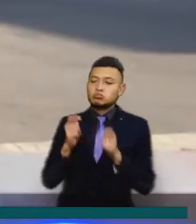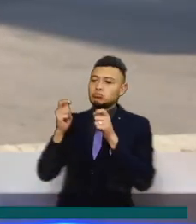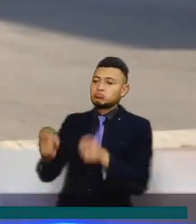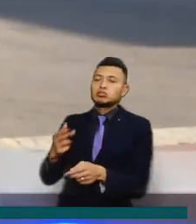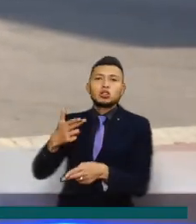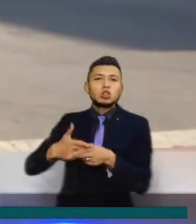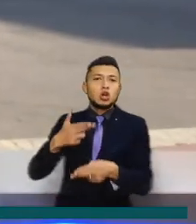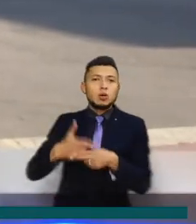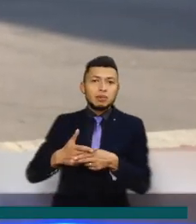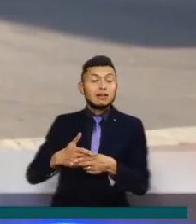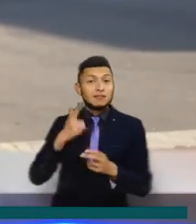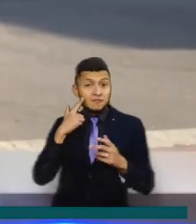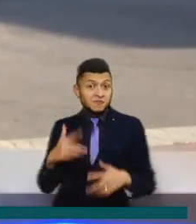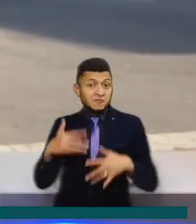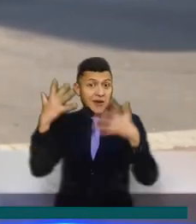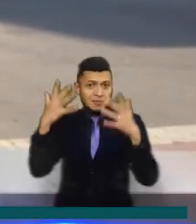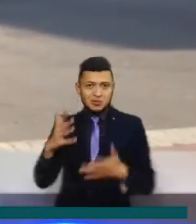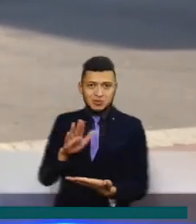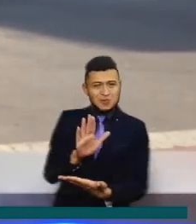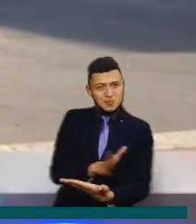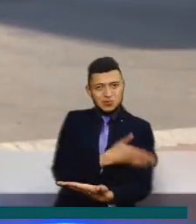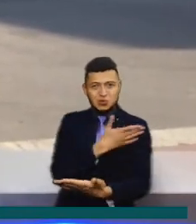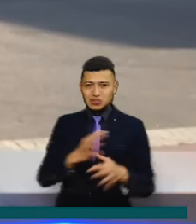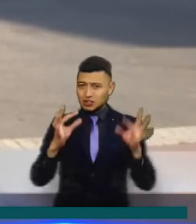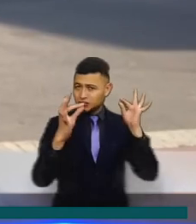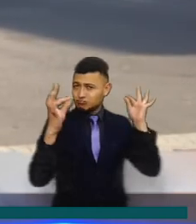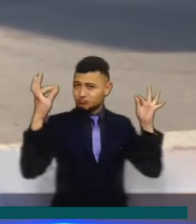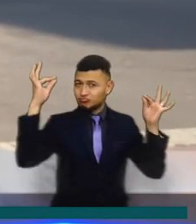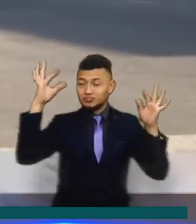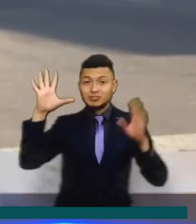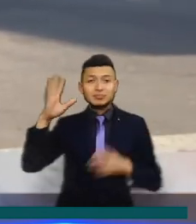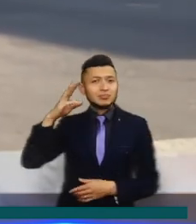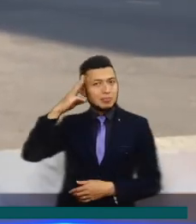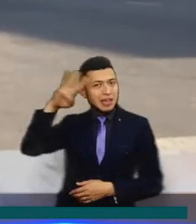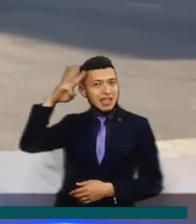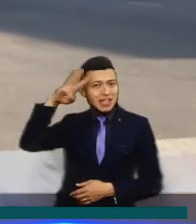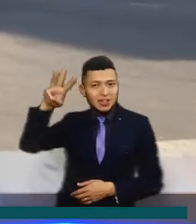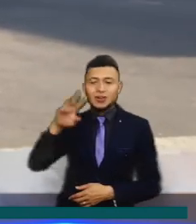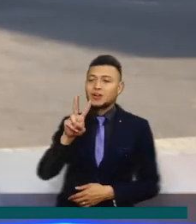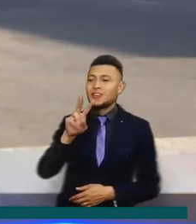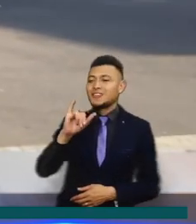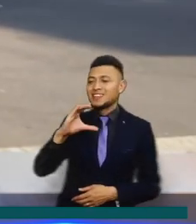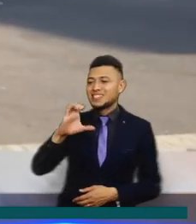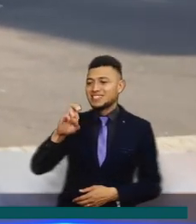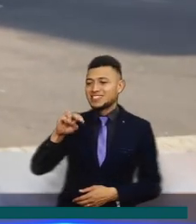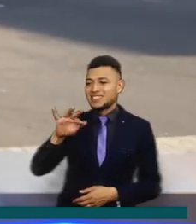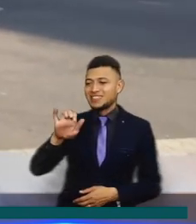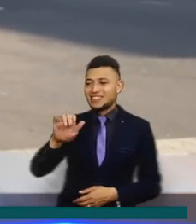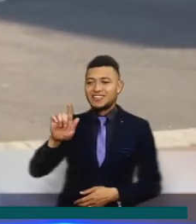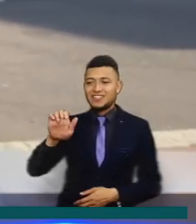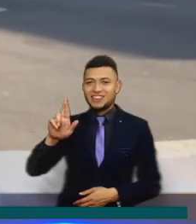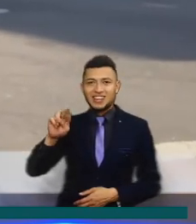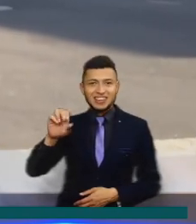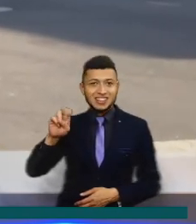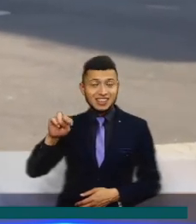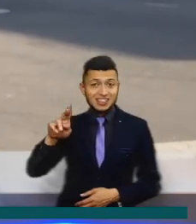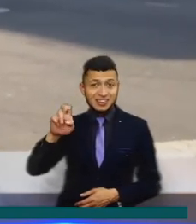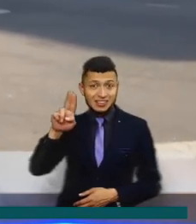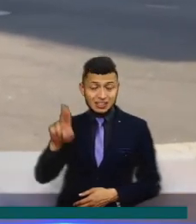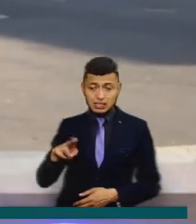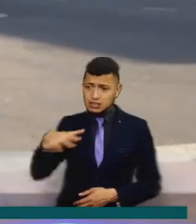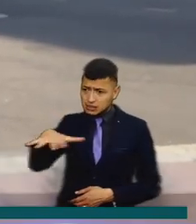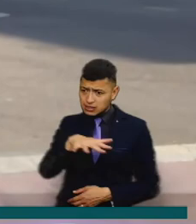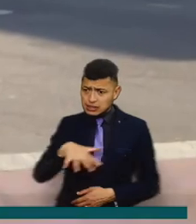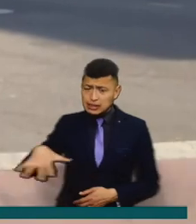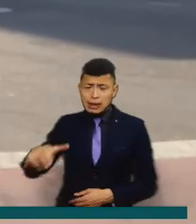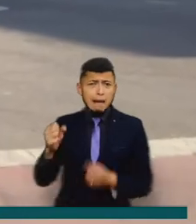del ícono de la música mexicana, Vicente Fernández. Es una pequeña calle que se encuentra en una de las zonas más mexicanas